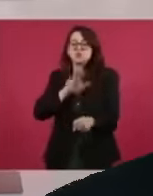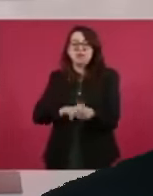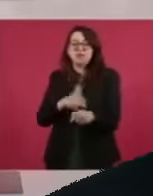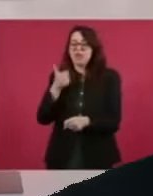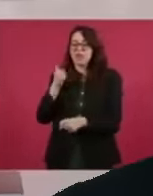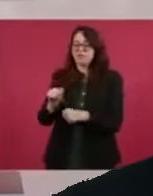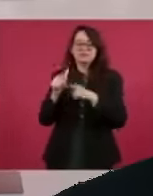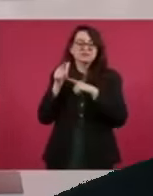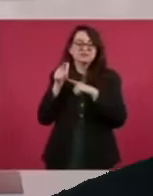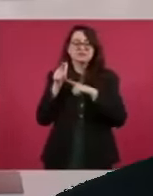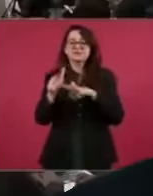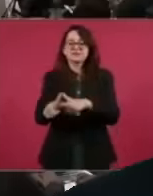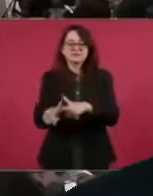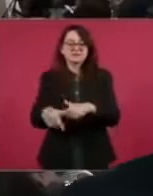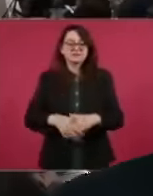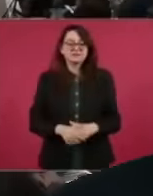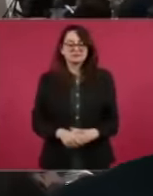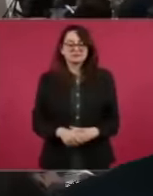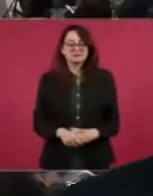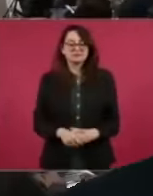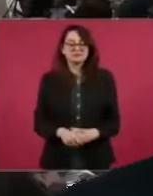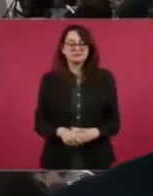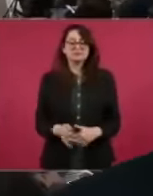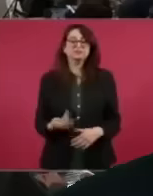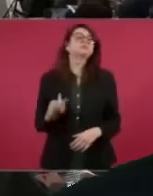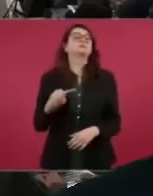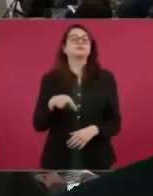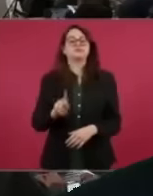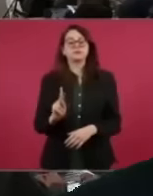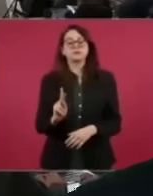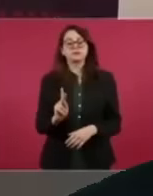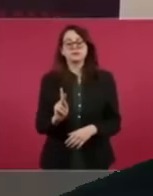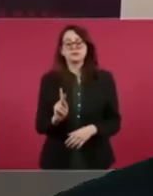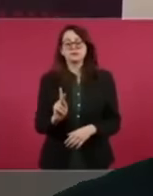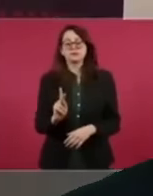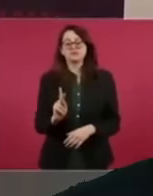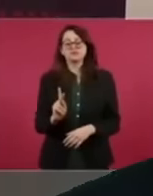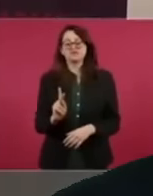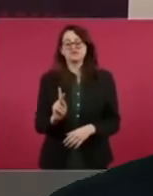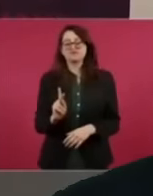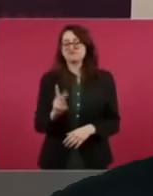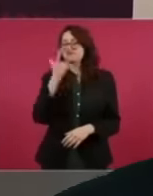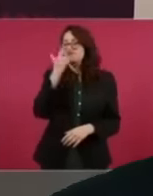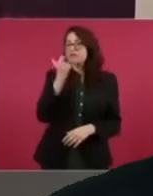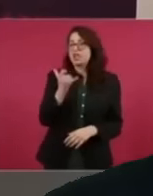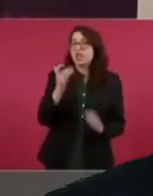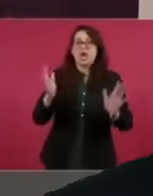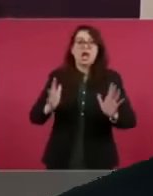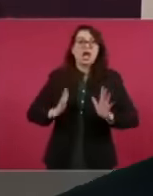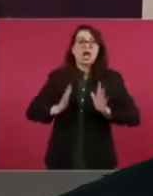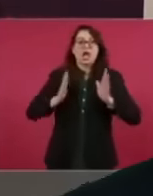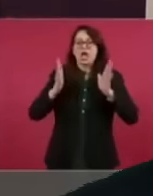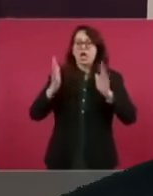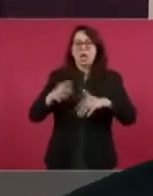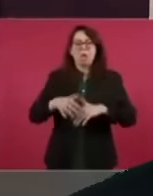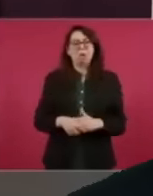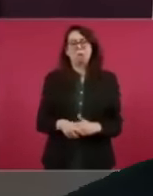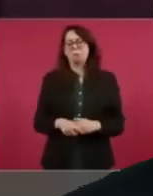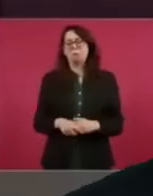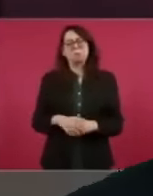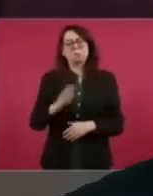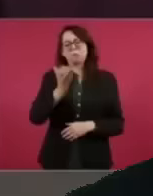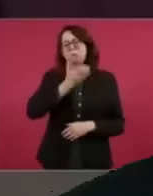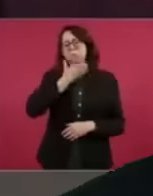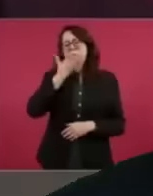mayoría de los mexicanos no somos como te gustaría para no darnos cuenta que por Tu ambición voraz de llegar al cargo te asociaste con los narcos para